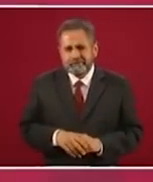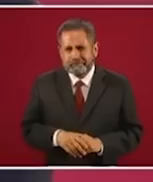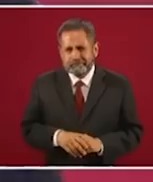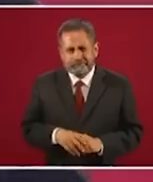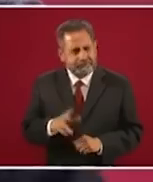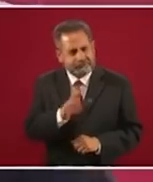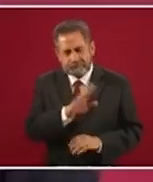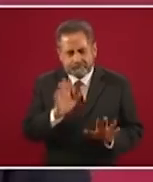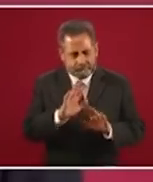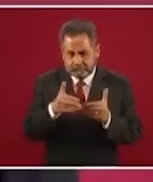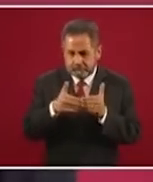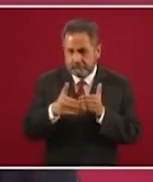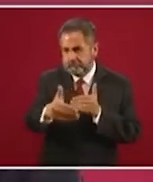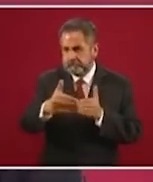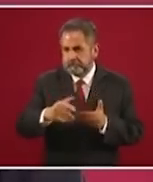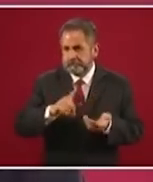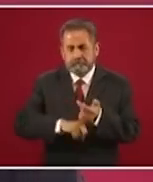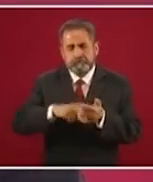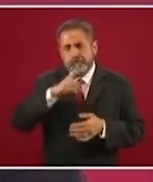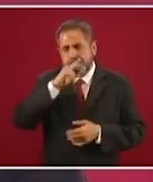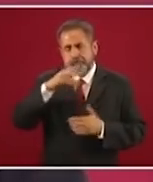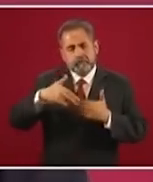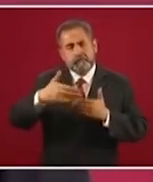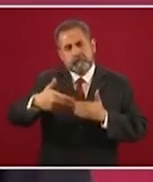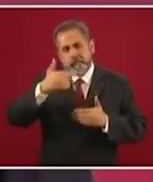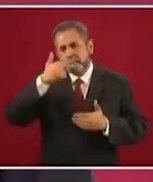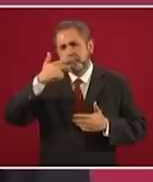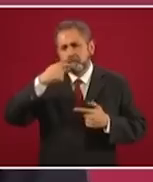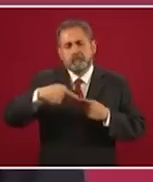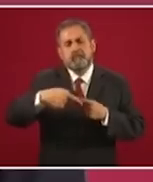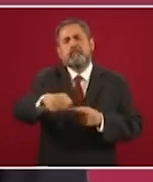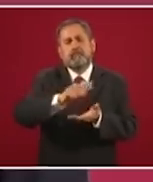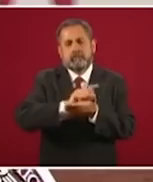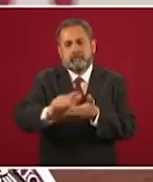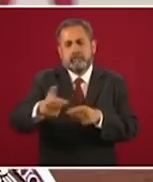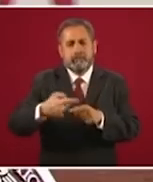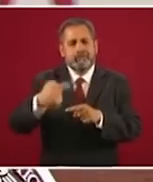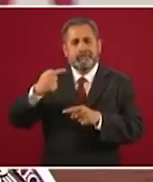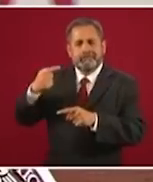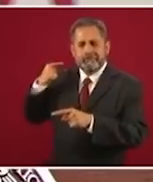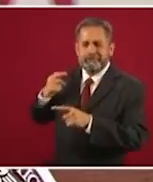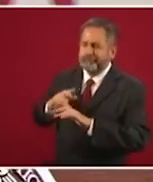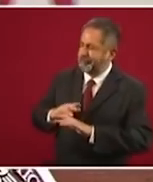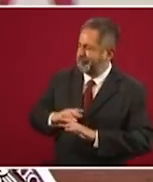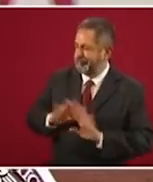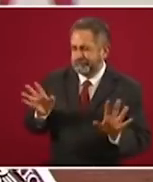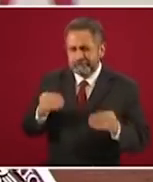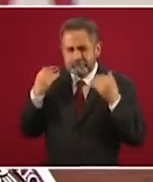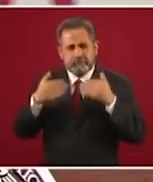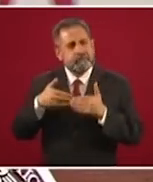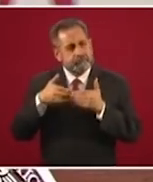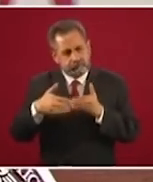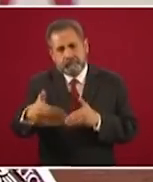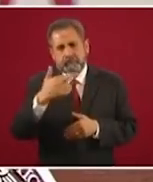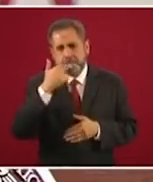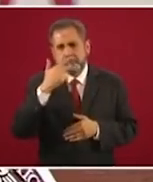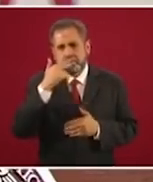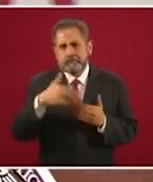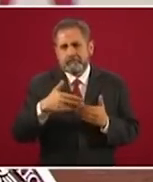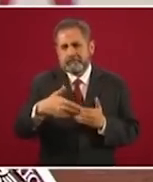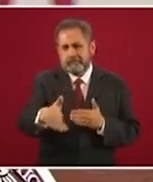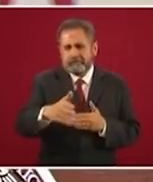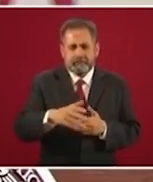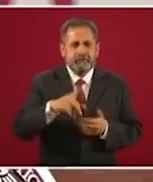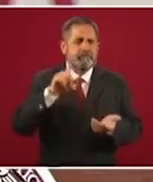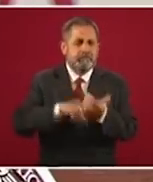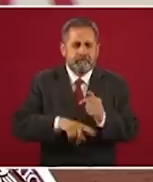es procurar que hacia adelante mejoremos el sistema y que ya no